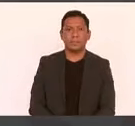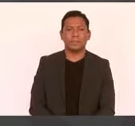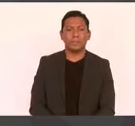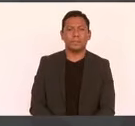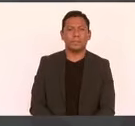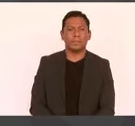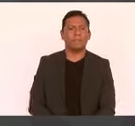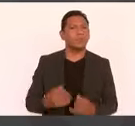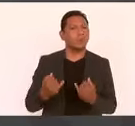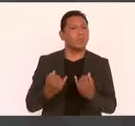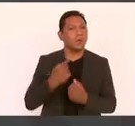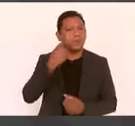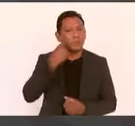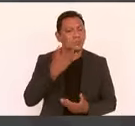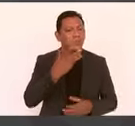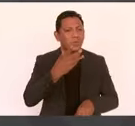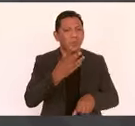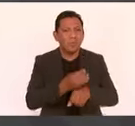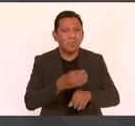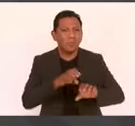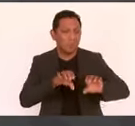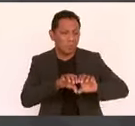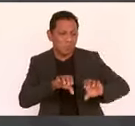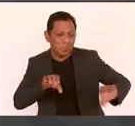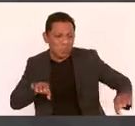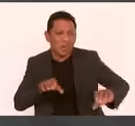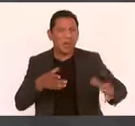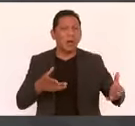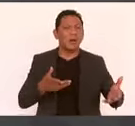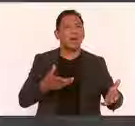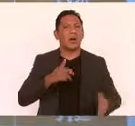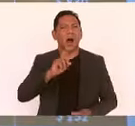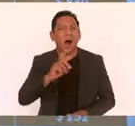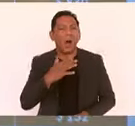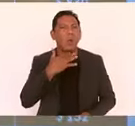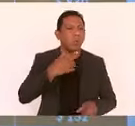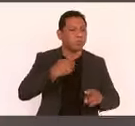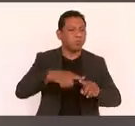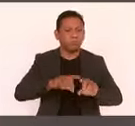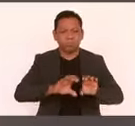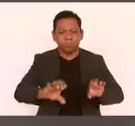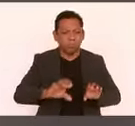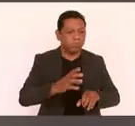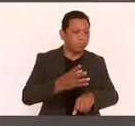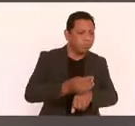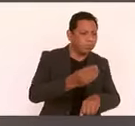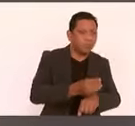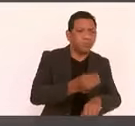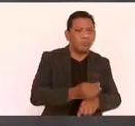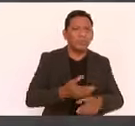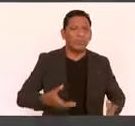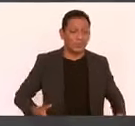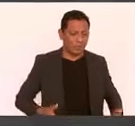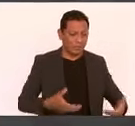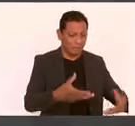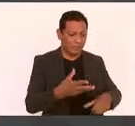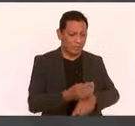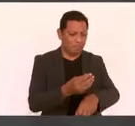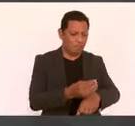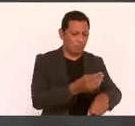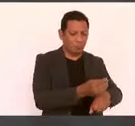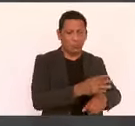Y de infraestructura hidráulica, colectores, acueductos, la rehabilitación de una carretera han sido alrededor de